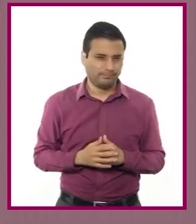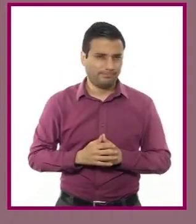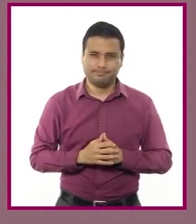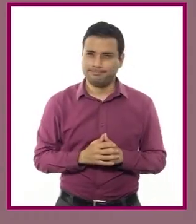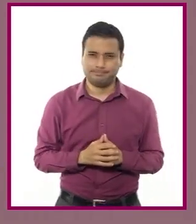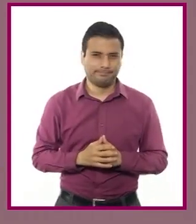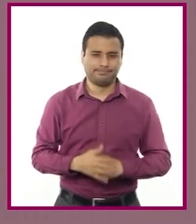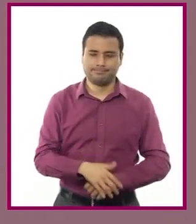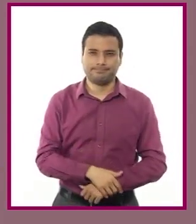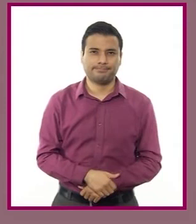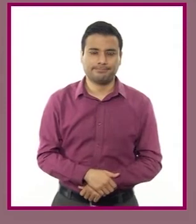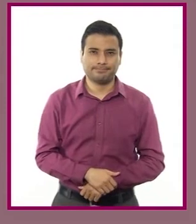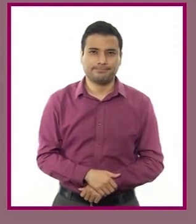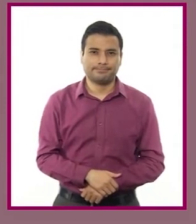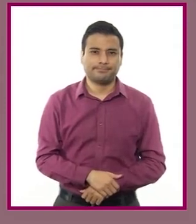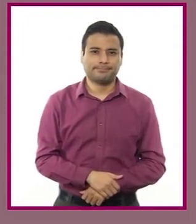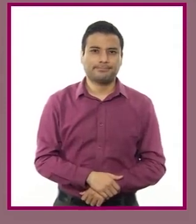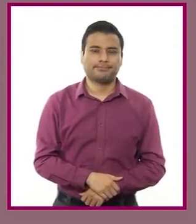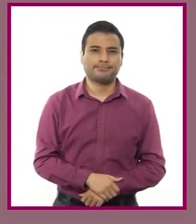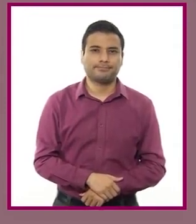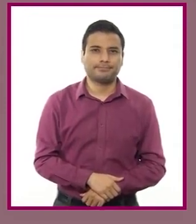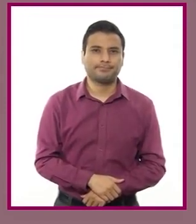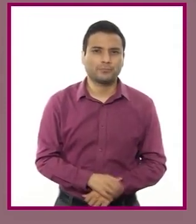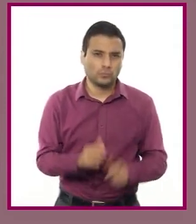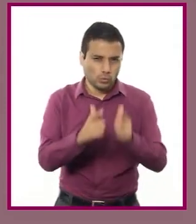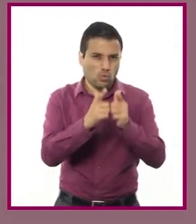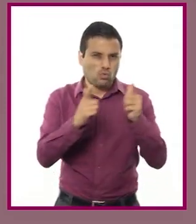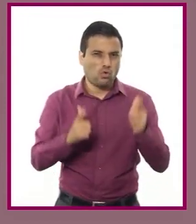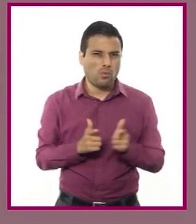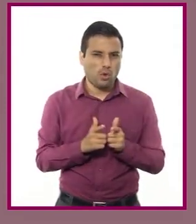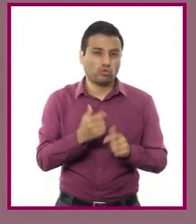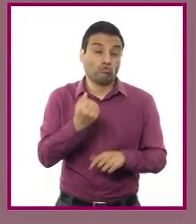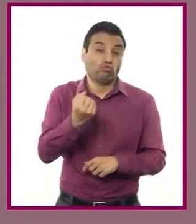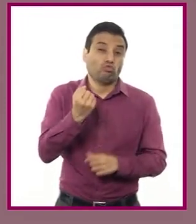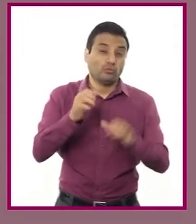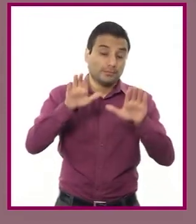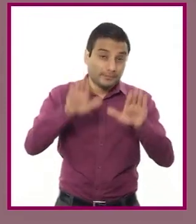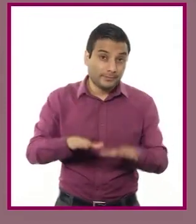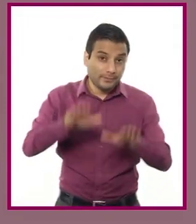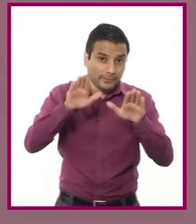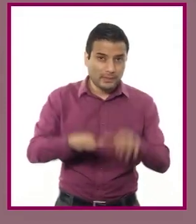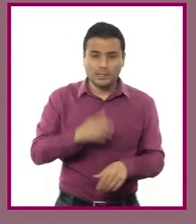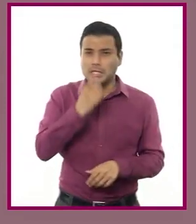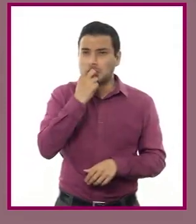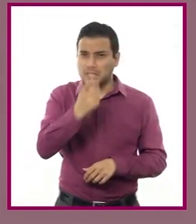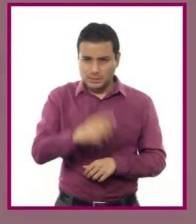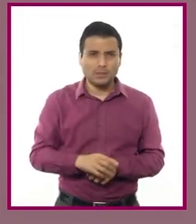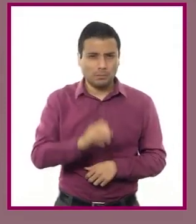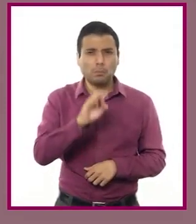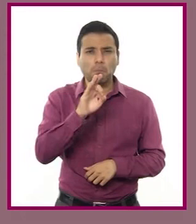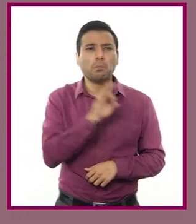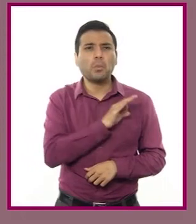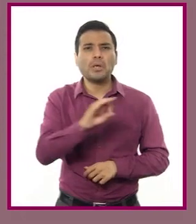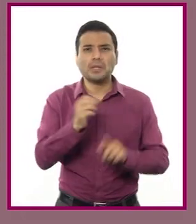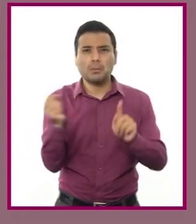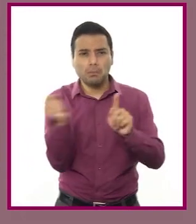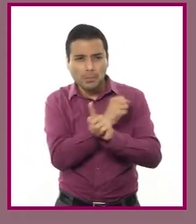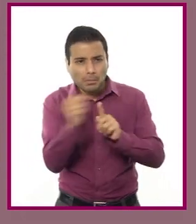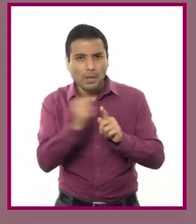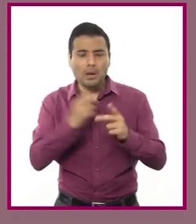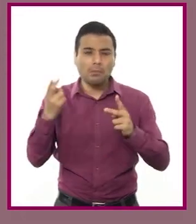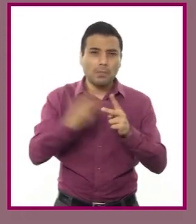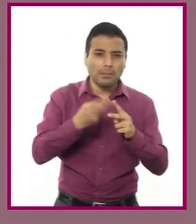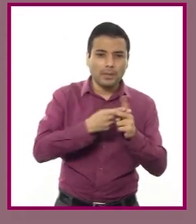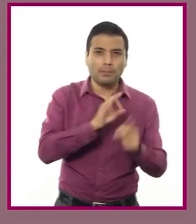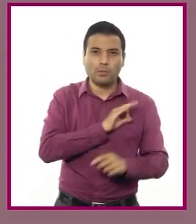occidentales. Algunos movimientos fundamentalistas justifican el uso de la violencia para lograr este objetivo, como